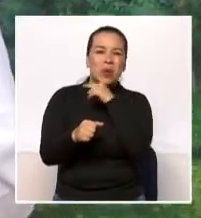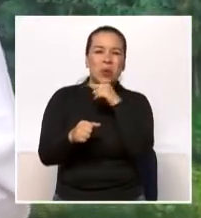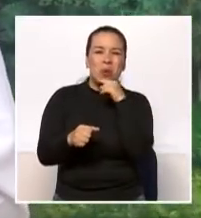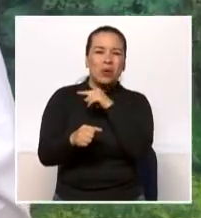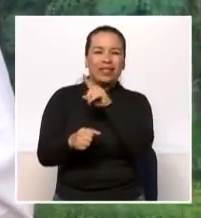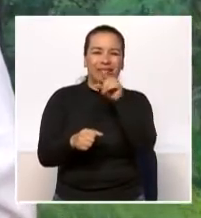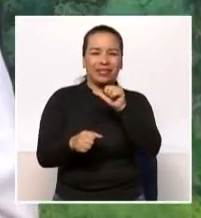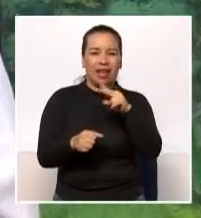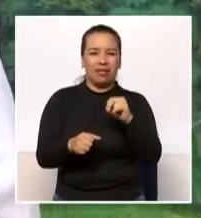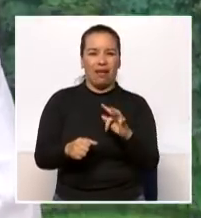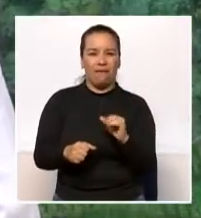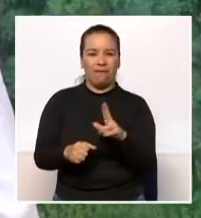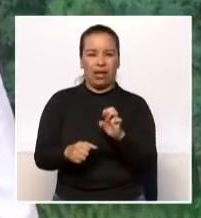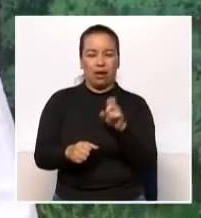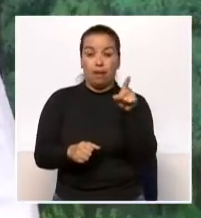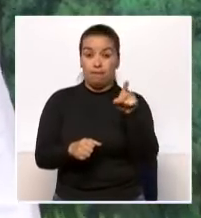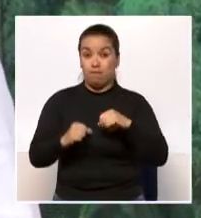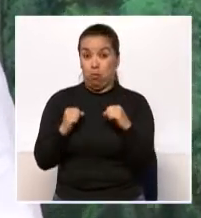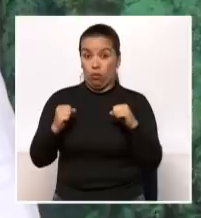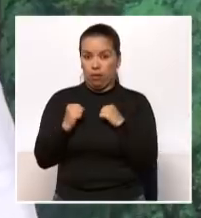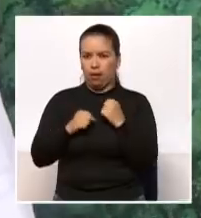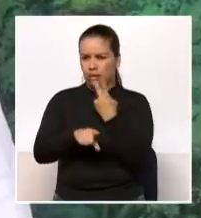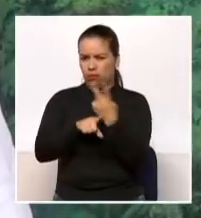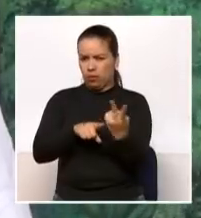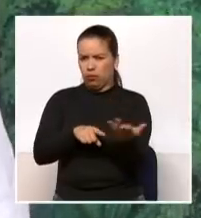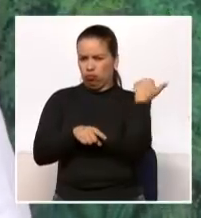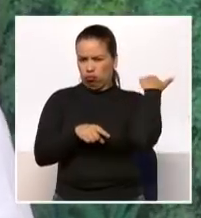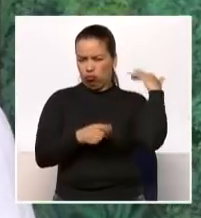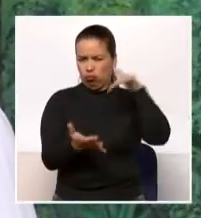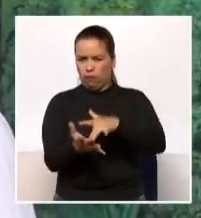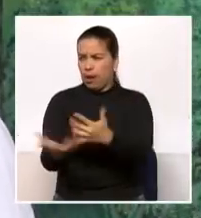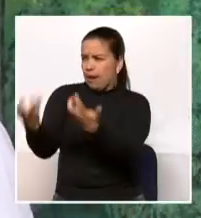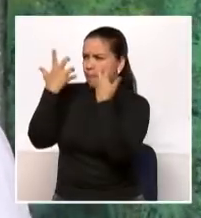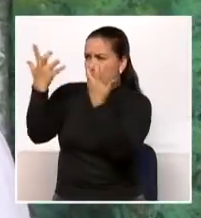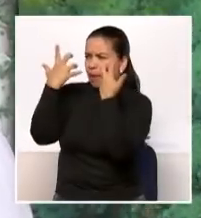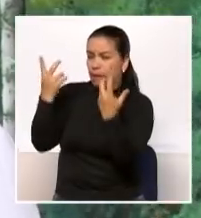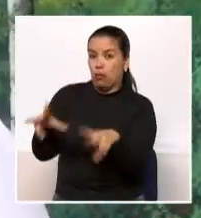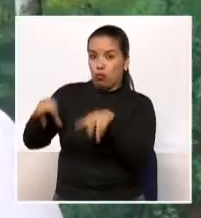estuve en un curso de actualización en Bogotá, donde venía a